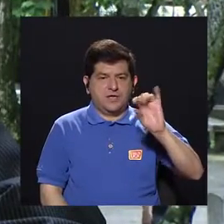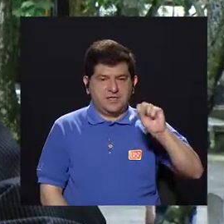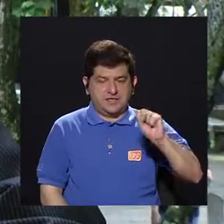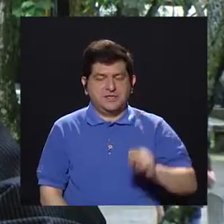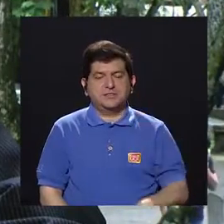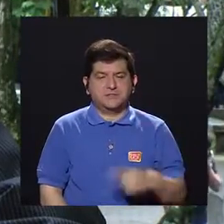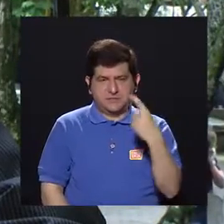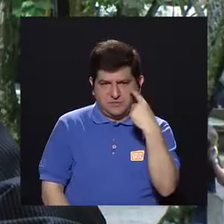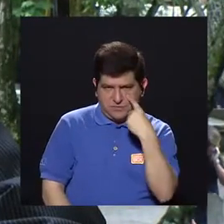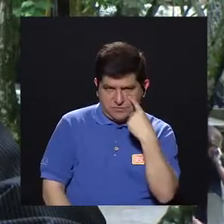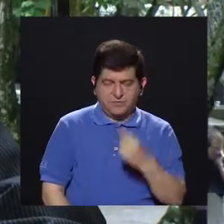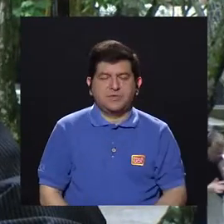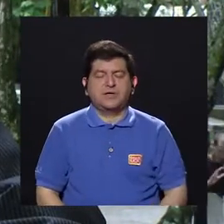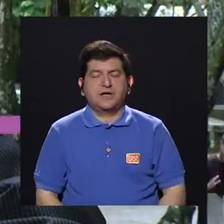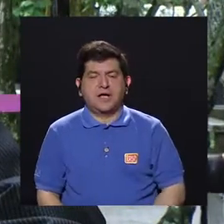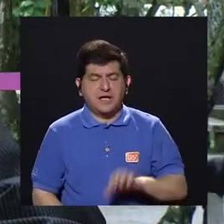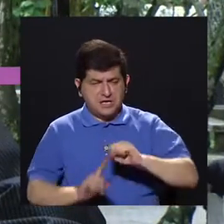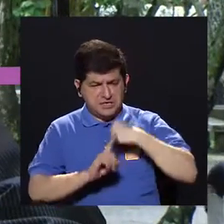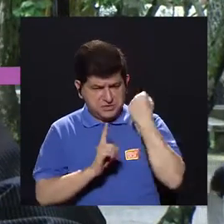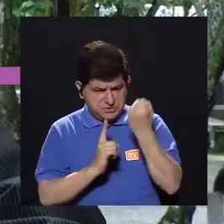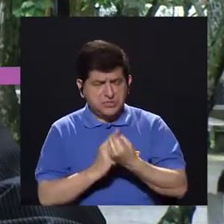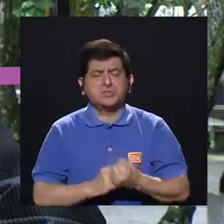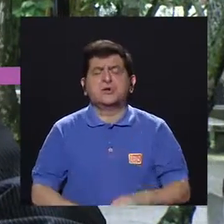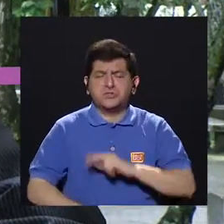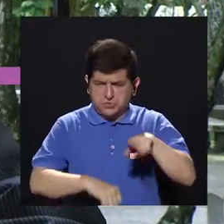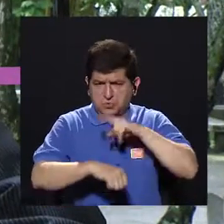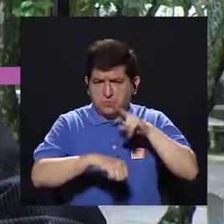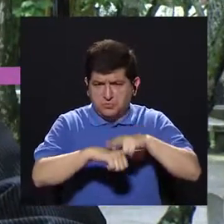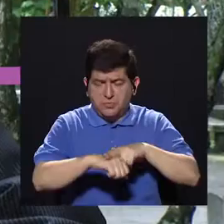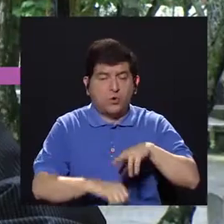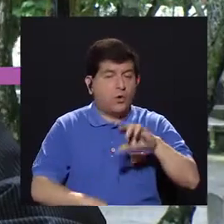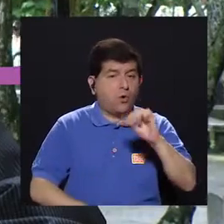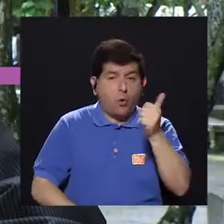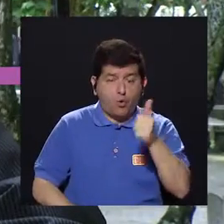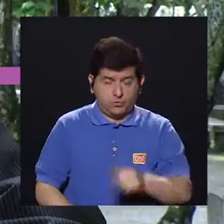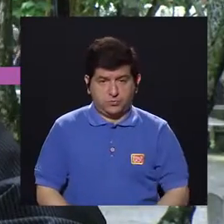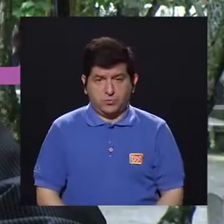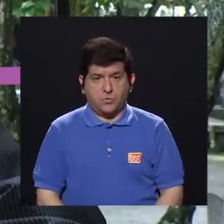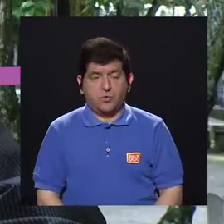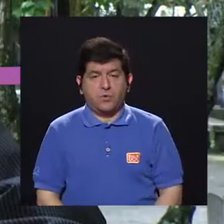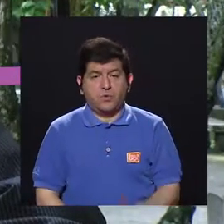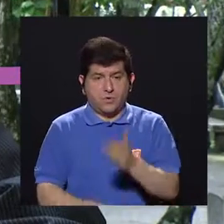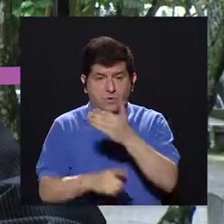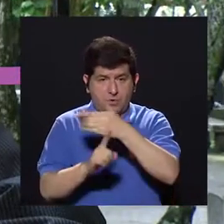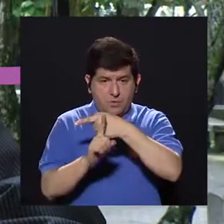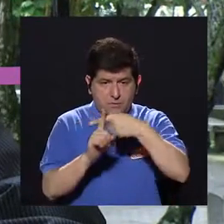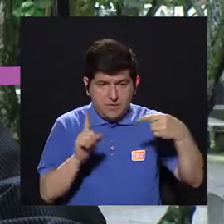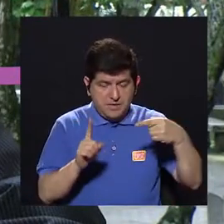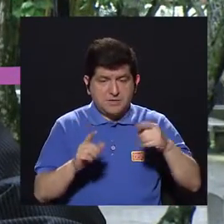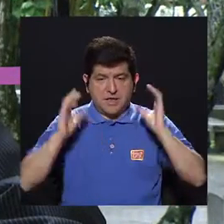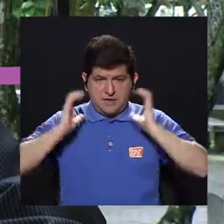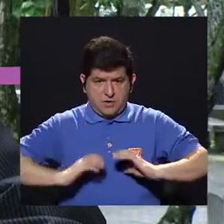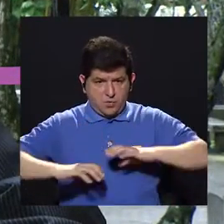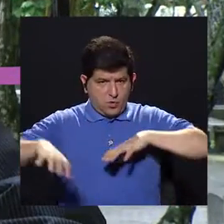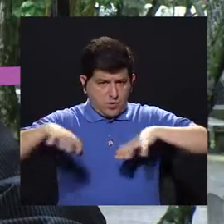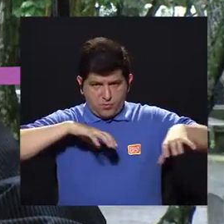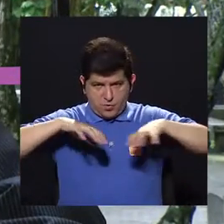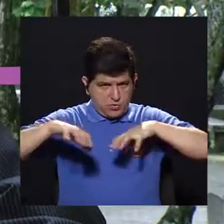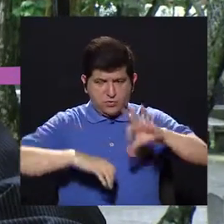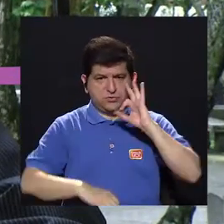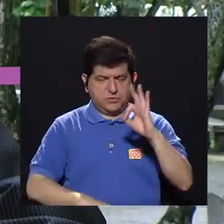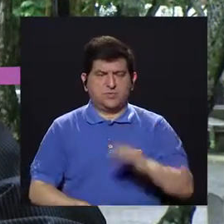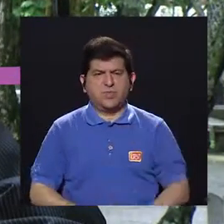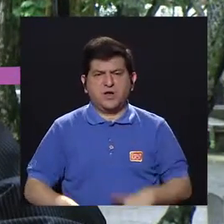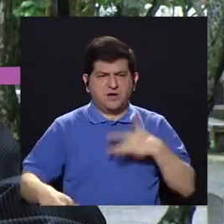nervio óptico, un trastorno visual. Síntoma bastante frecuente. Otros síntomas es que, por ejemplo, medio cuerpo no se mueva en forma